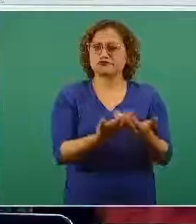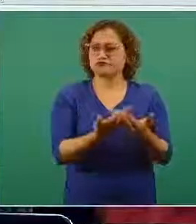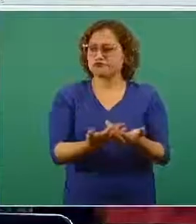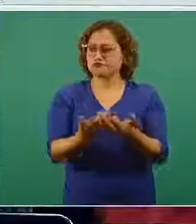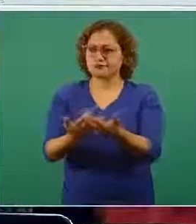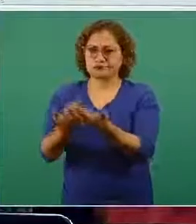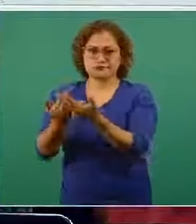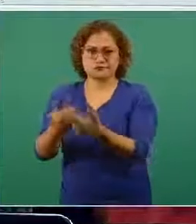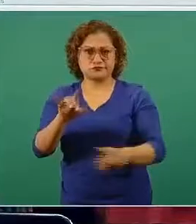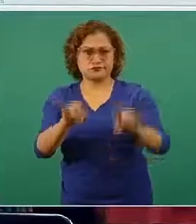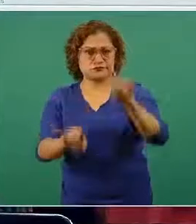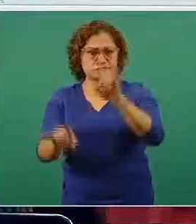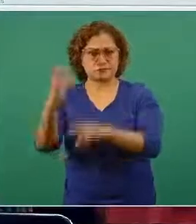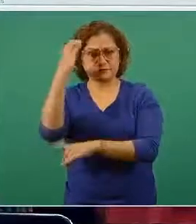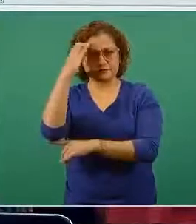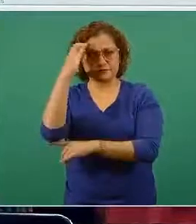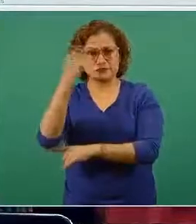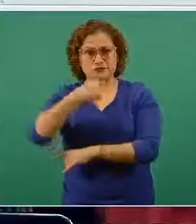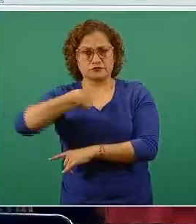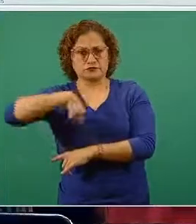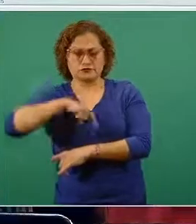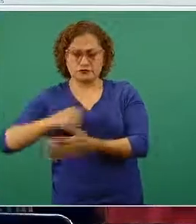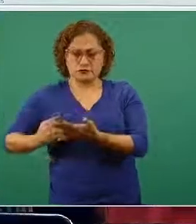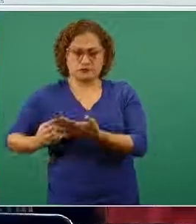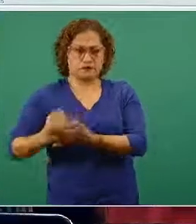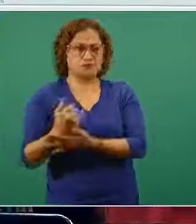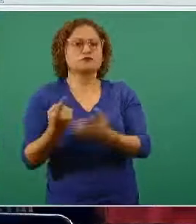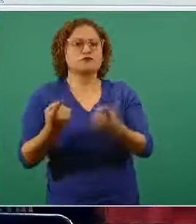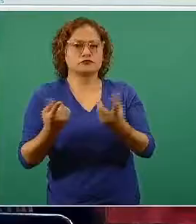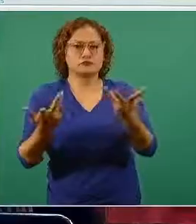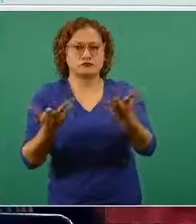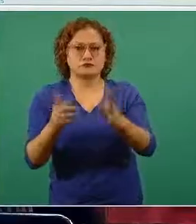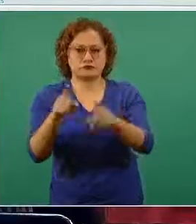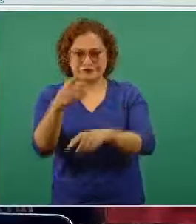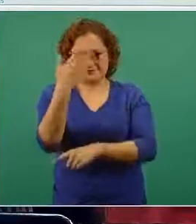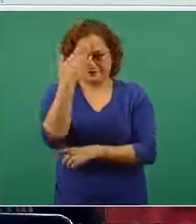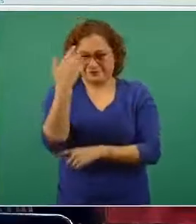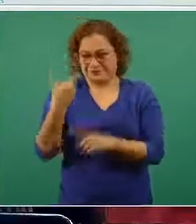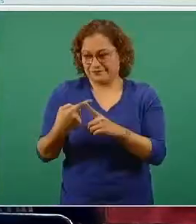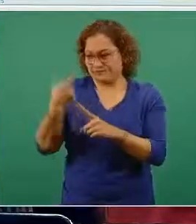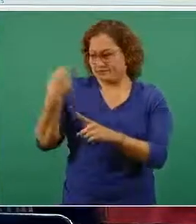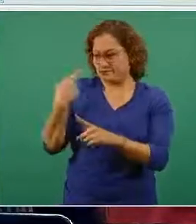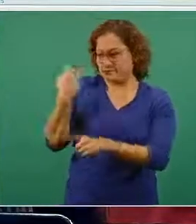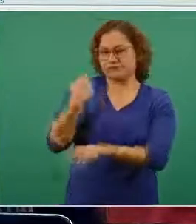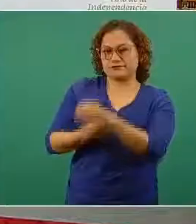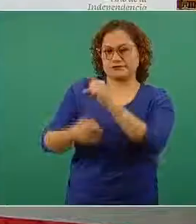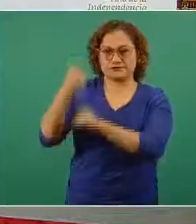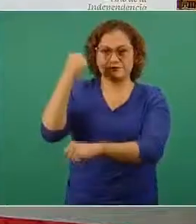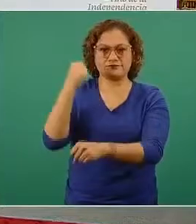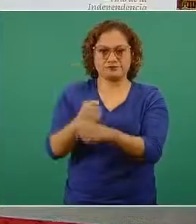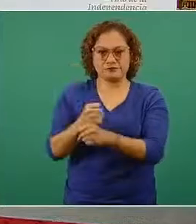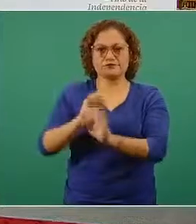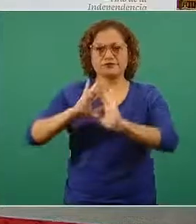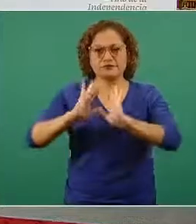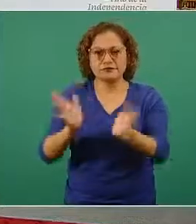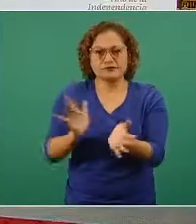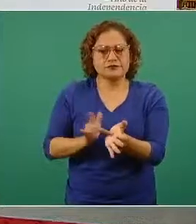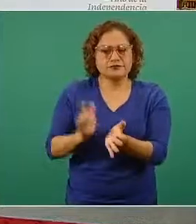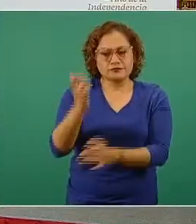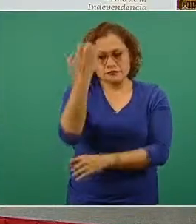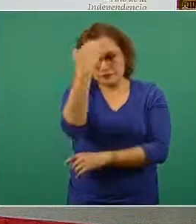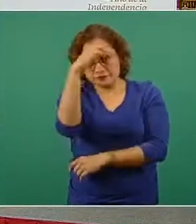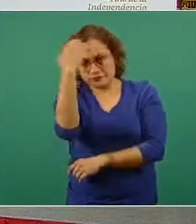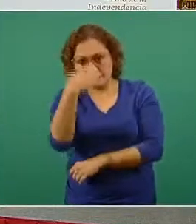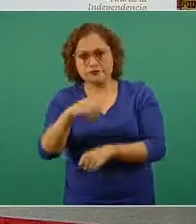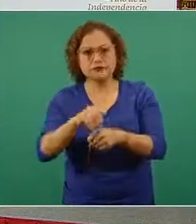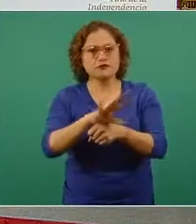las acciones inmediatas que tenemos que hacer. Posterior a un año que ya conocemos cómo se comporta la enfermedad en el país,